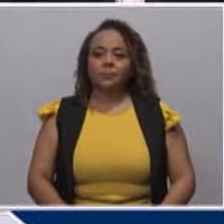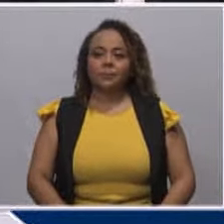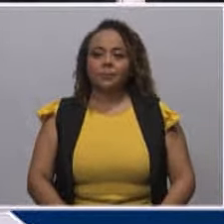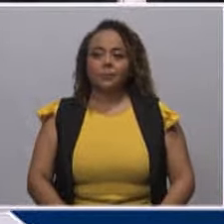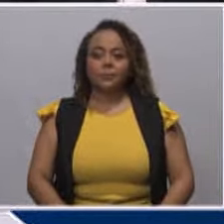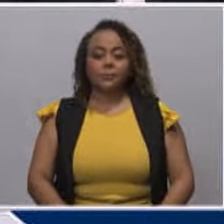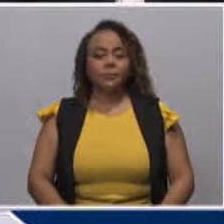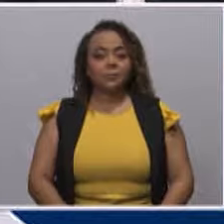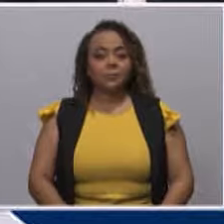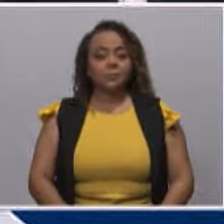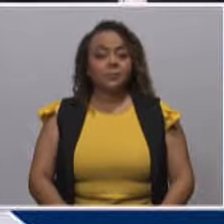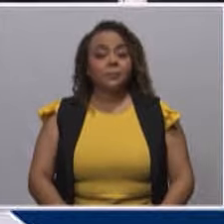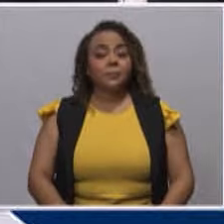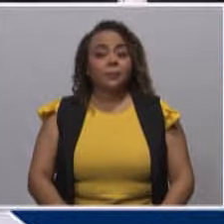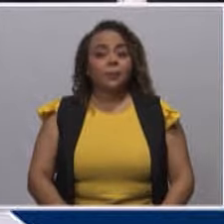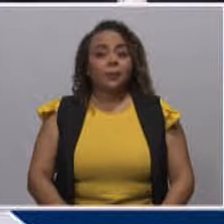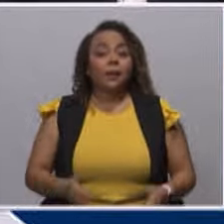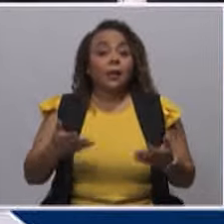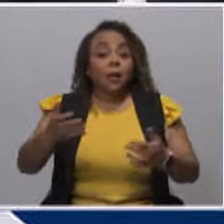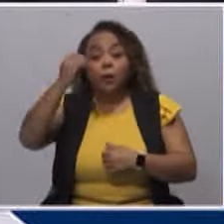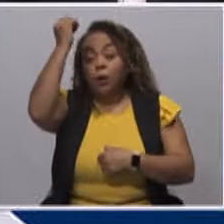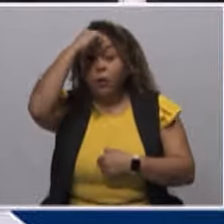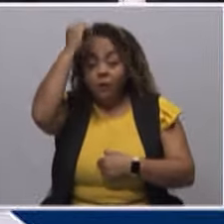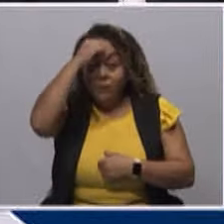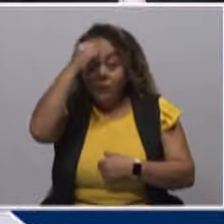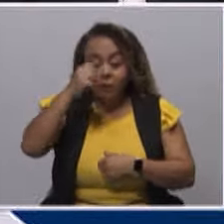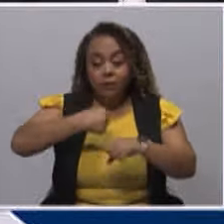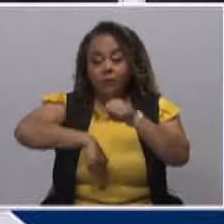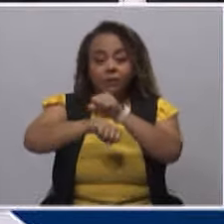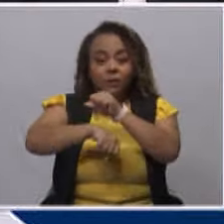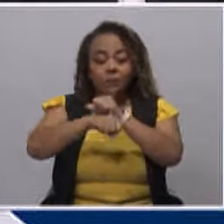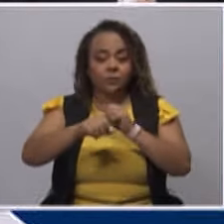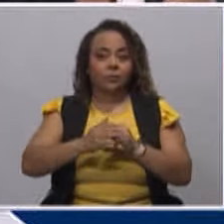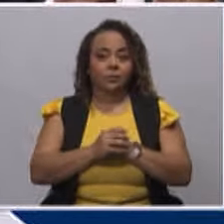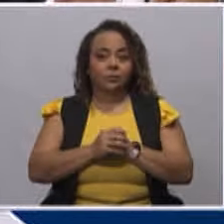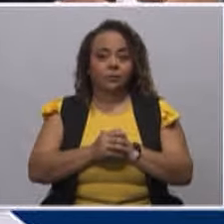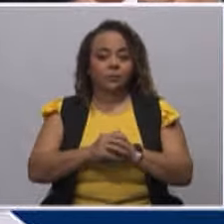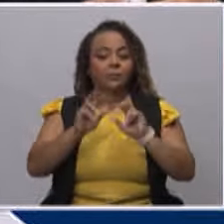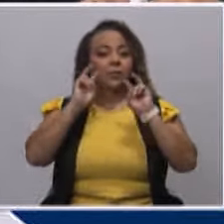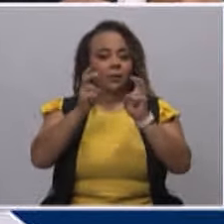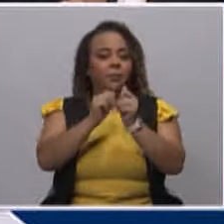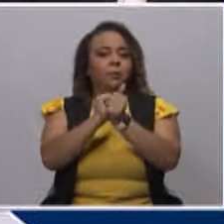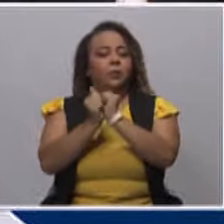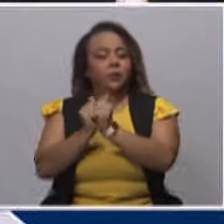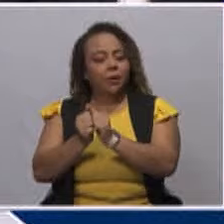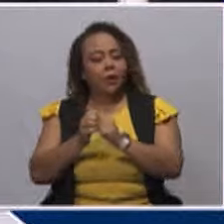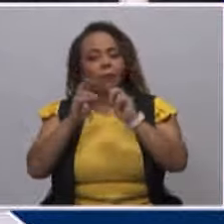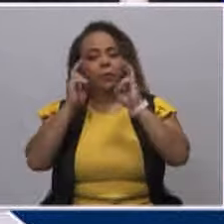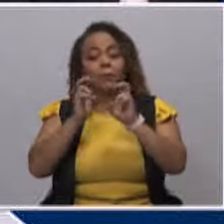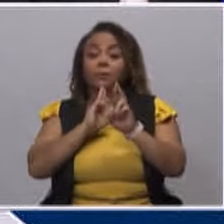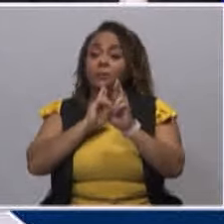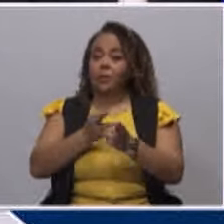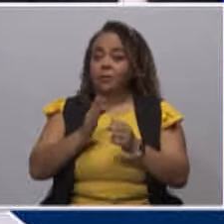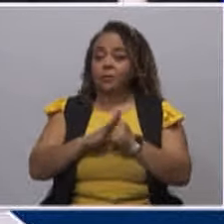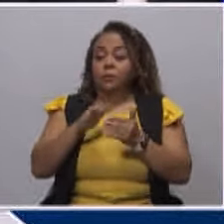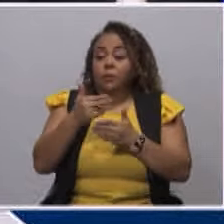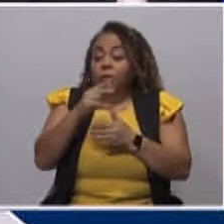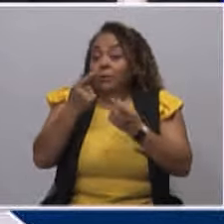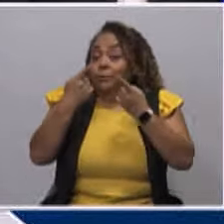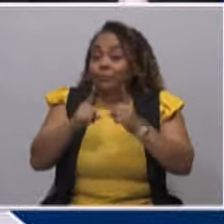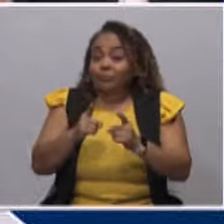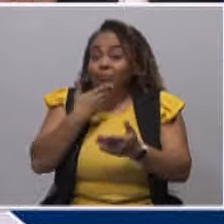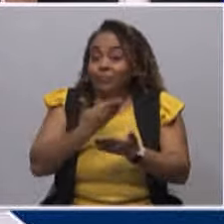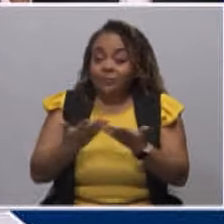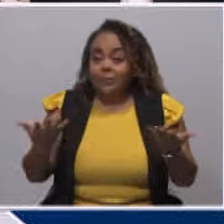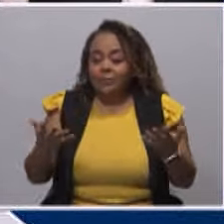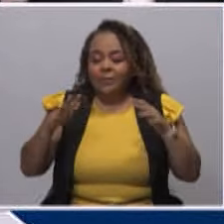pues pues de la mejor manera es obvio en el fútbol la ser un tema deportivo un tema de resultados que cuando no se dan